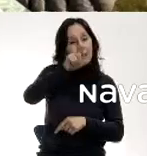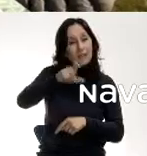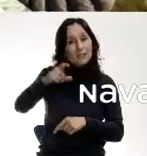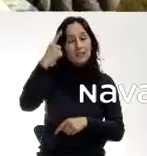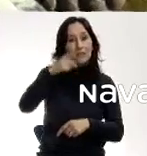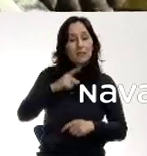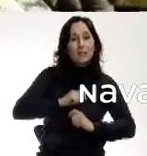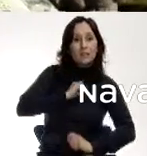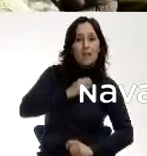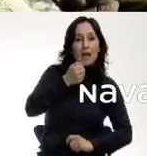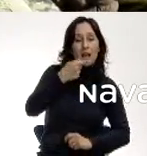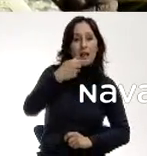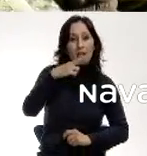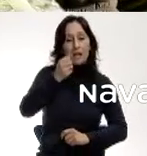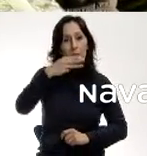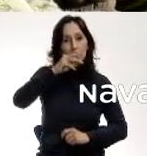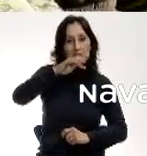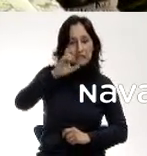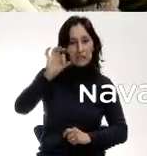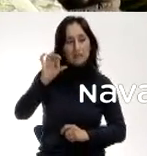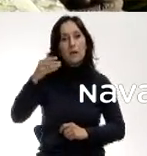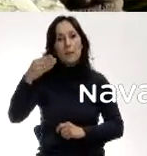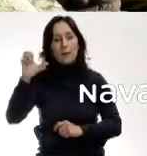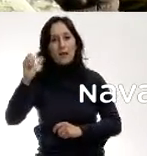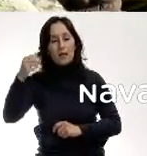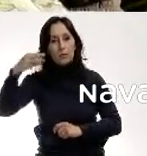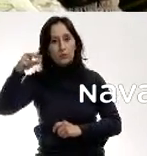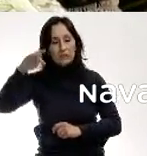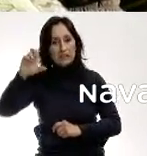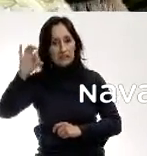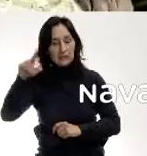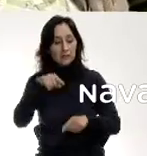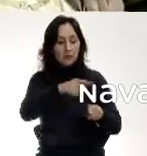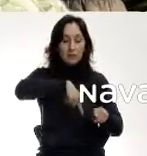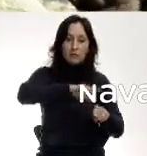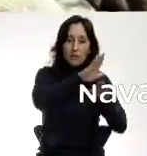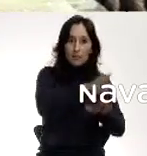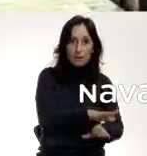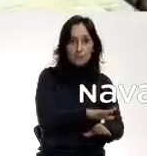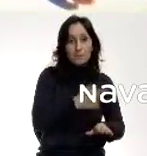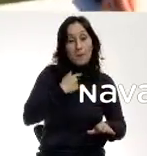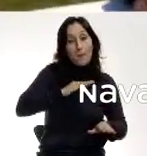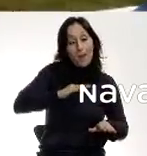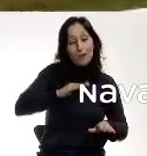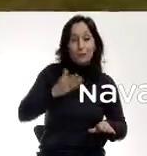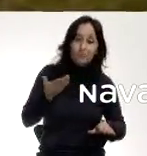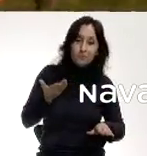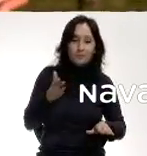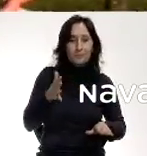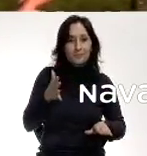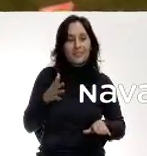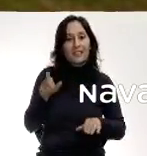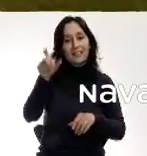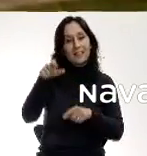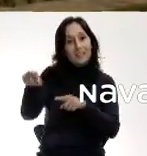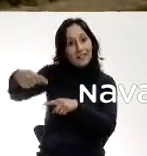guerras entre agramonteses y beamonteses, nosotros partidarios de los agramonteses, los malos para nosotros, entre comillas, solo eran